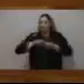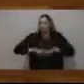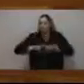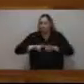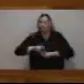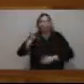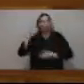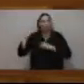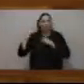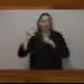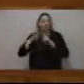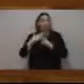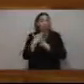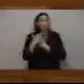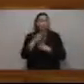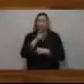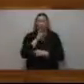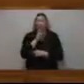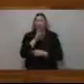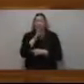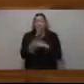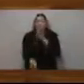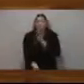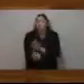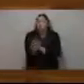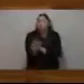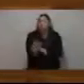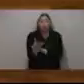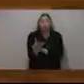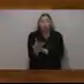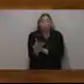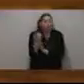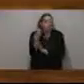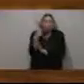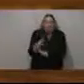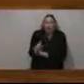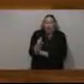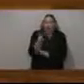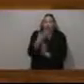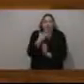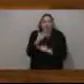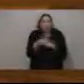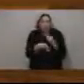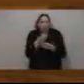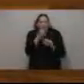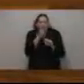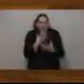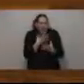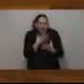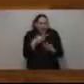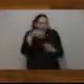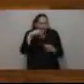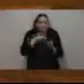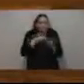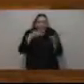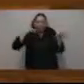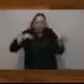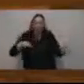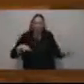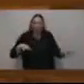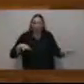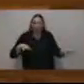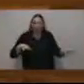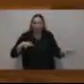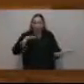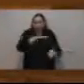que no tenía por qué haber surgido si se hubiese usado correctamente la cinta métrica. Quizá o bien fue un problema, a lo mejor, de no